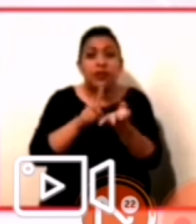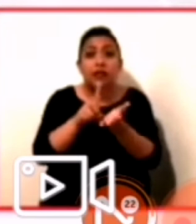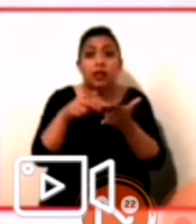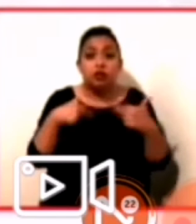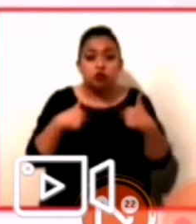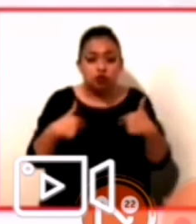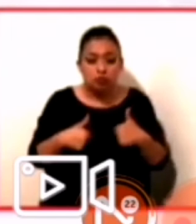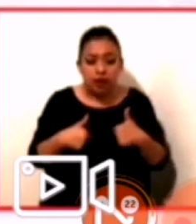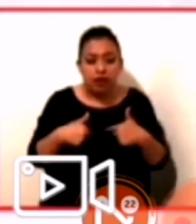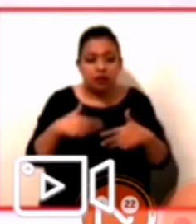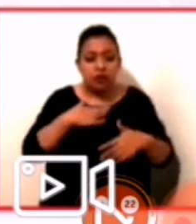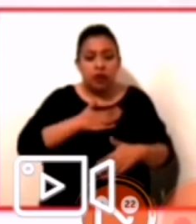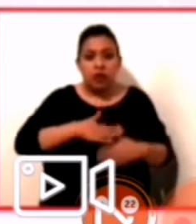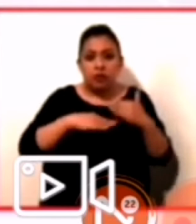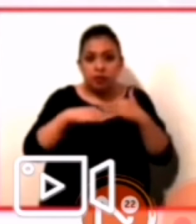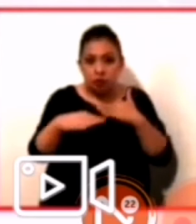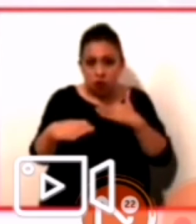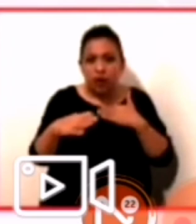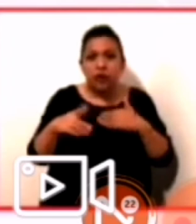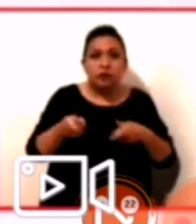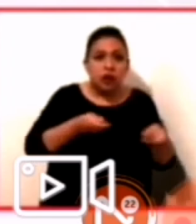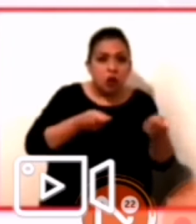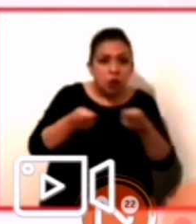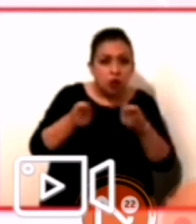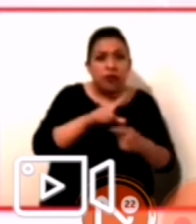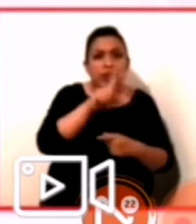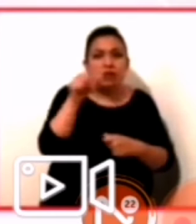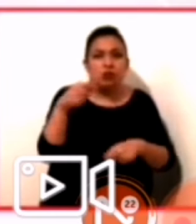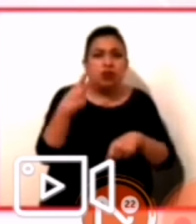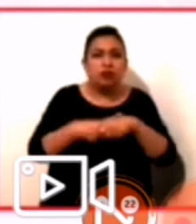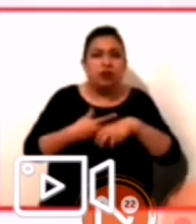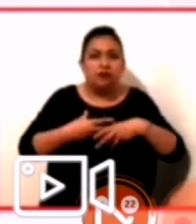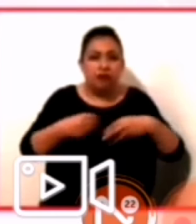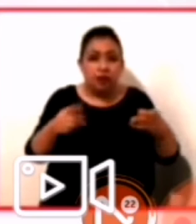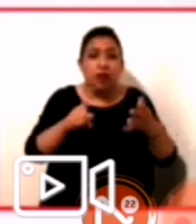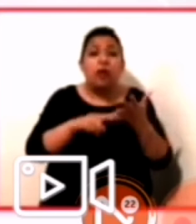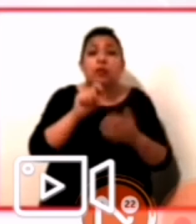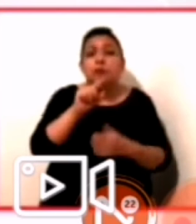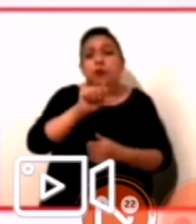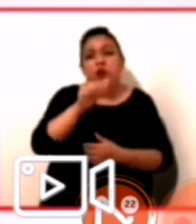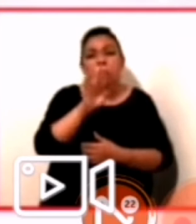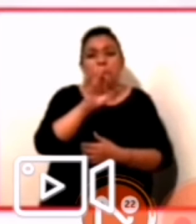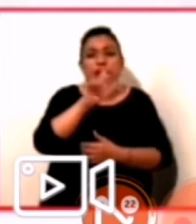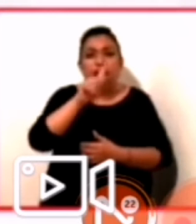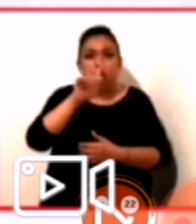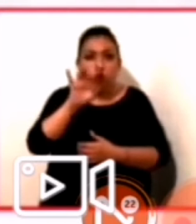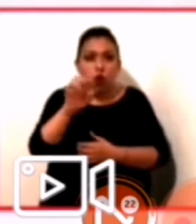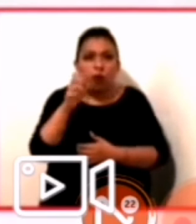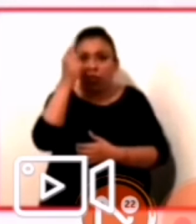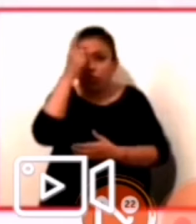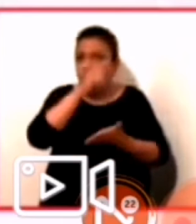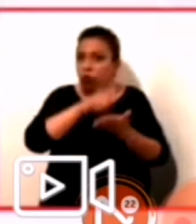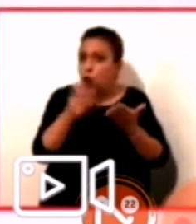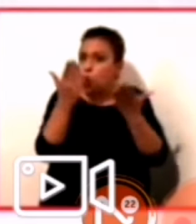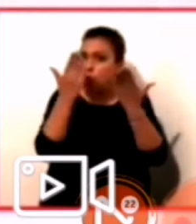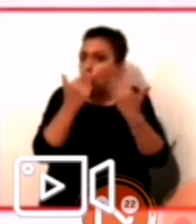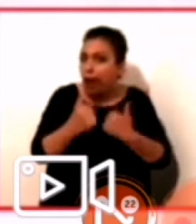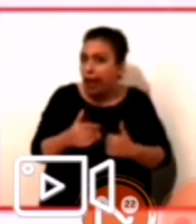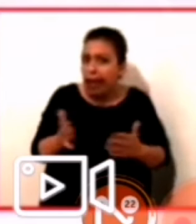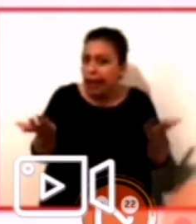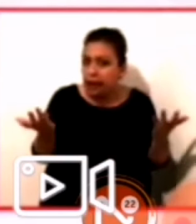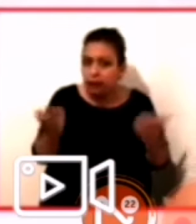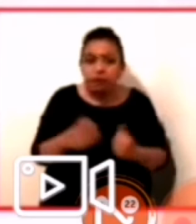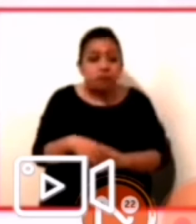Humanos, Democracia y Gobernabilidad después de la pandemia y Beethoven, un compositor que no existió. Sobre todo